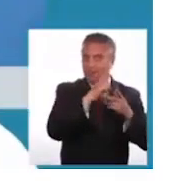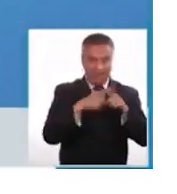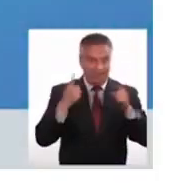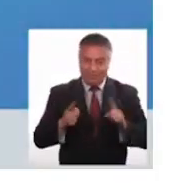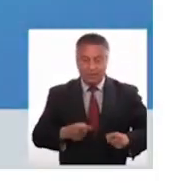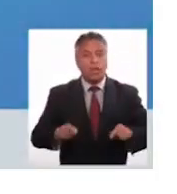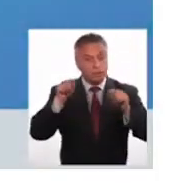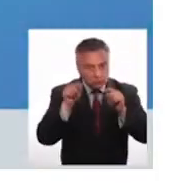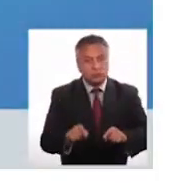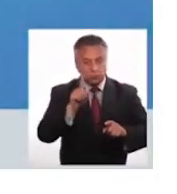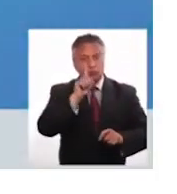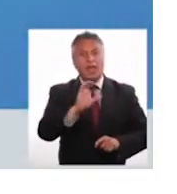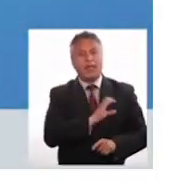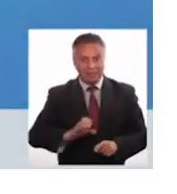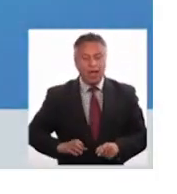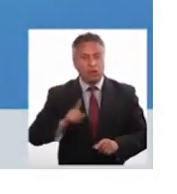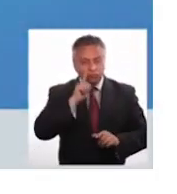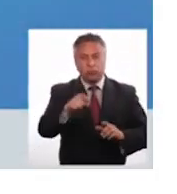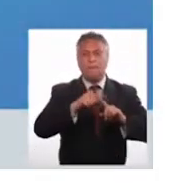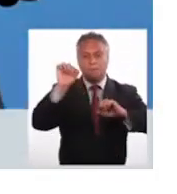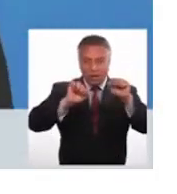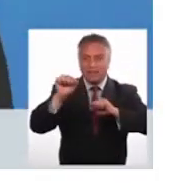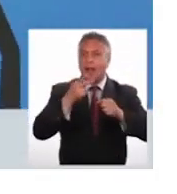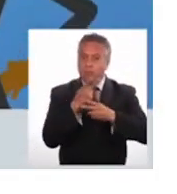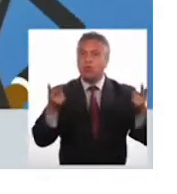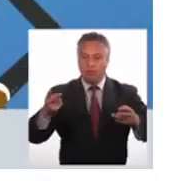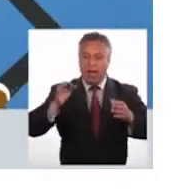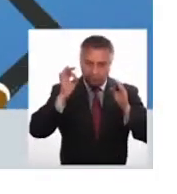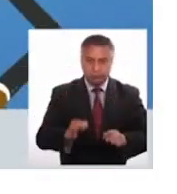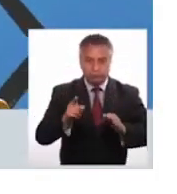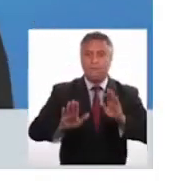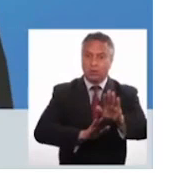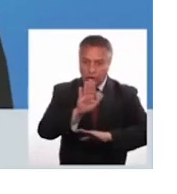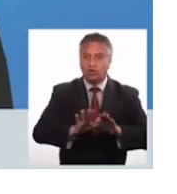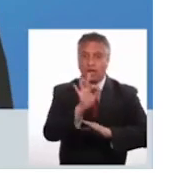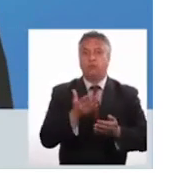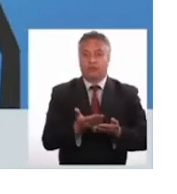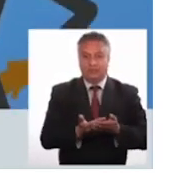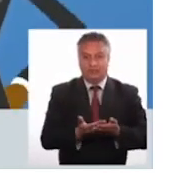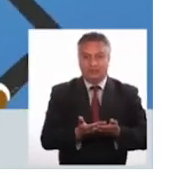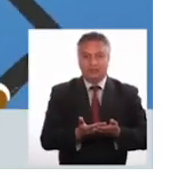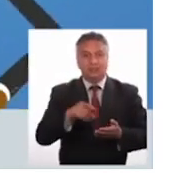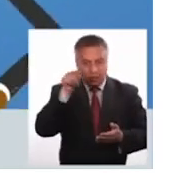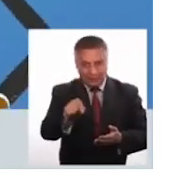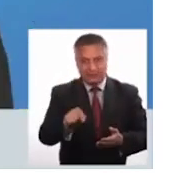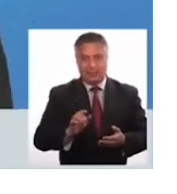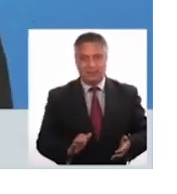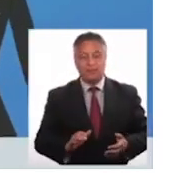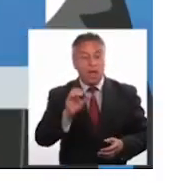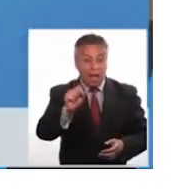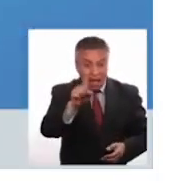En este marco es que nos encontramos con estados que poseen una política pública sólida para la protección y aprovechamiento del vital